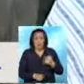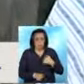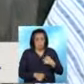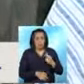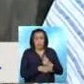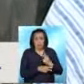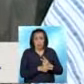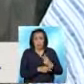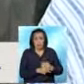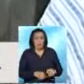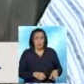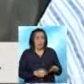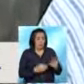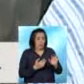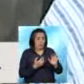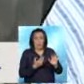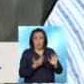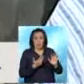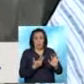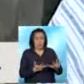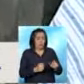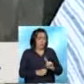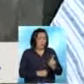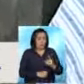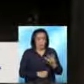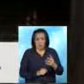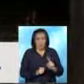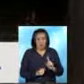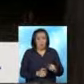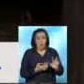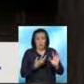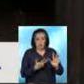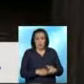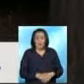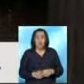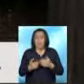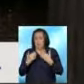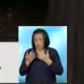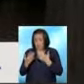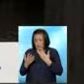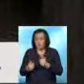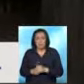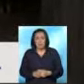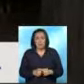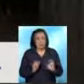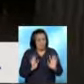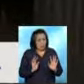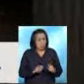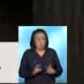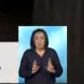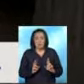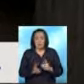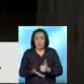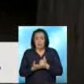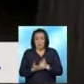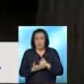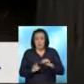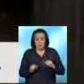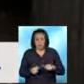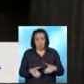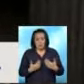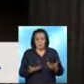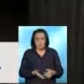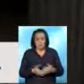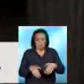8. No eran 4, eran 8. Muchísimas gracias, esperando que la ayuda que me podrían dar